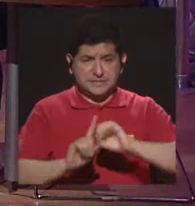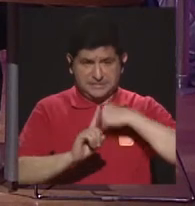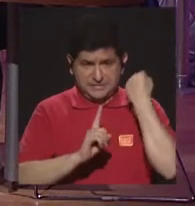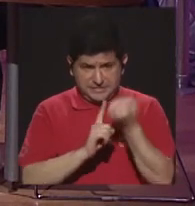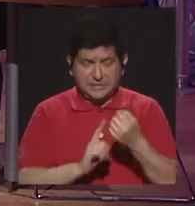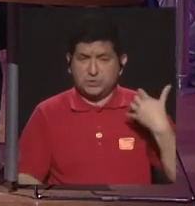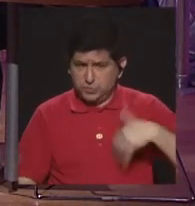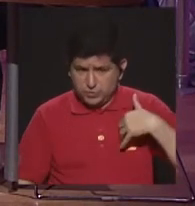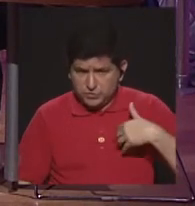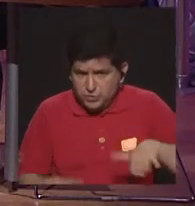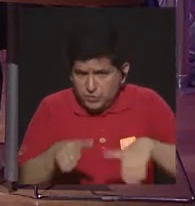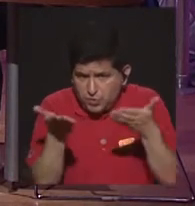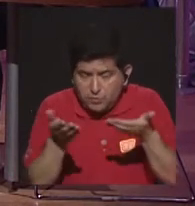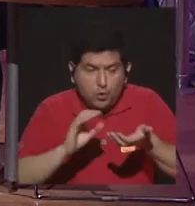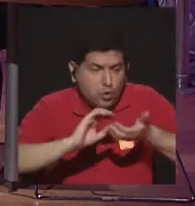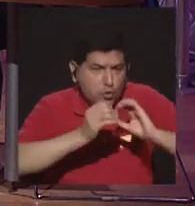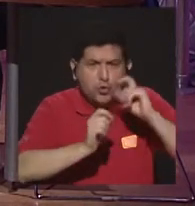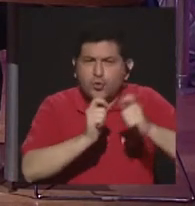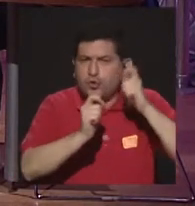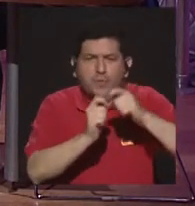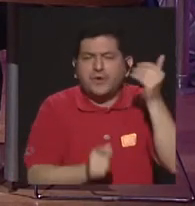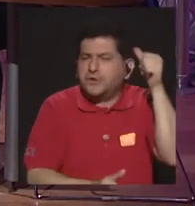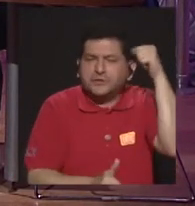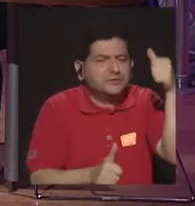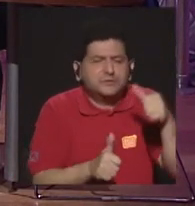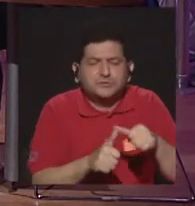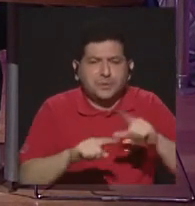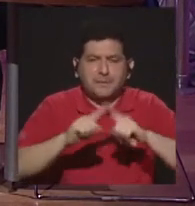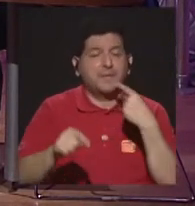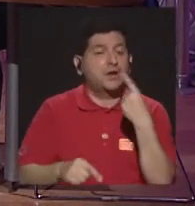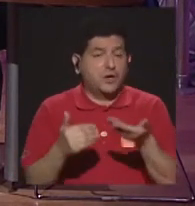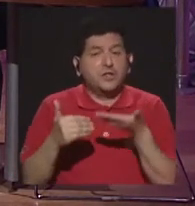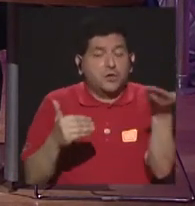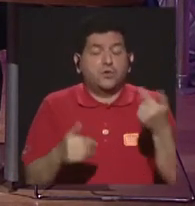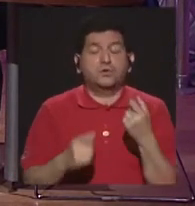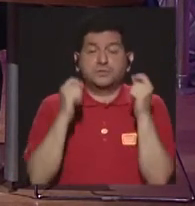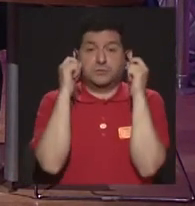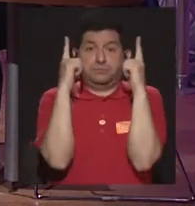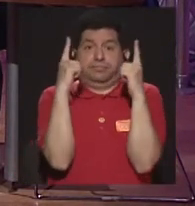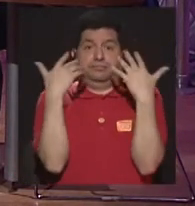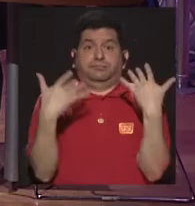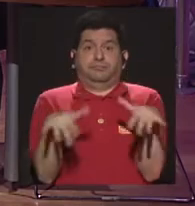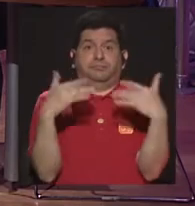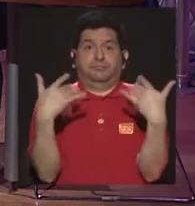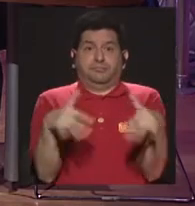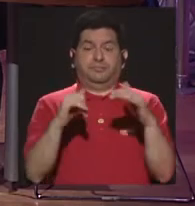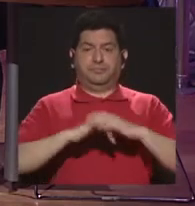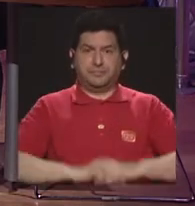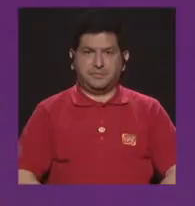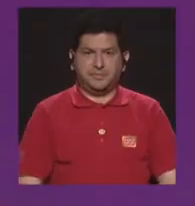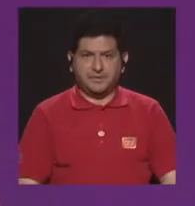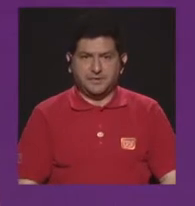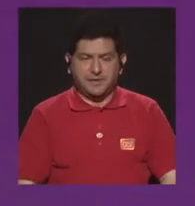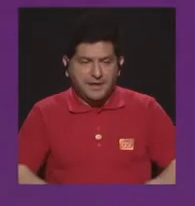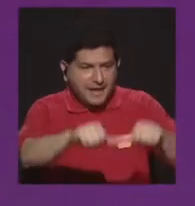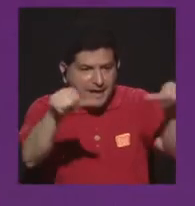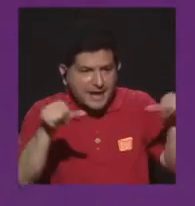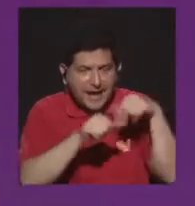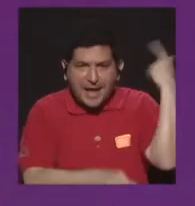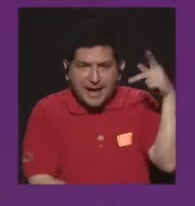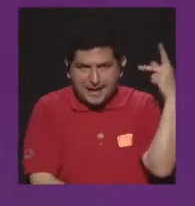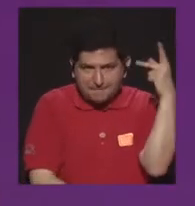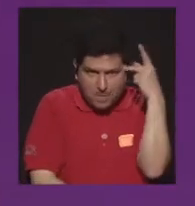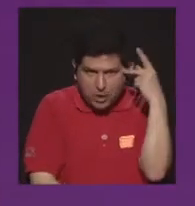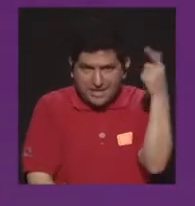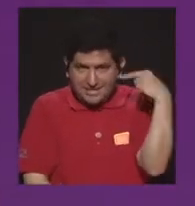mira, los números exactos no los recuerdo, pero por ejemplo te digo cosas que nos sorprendieron mucho, que en las áreas de política